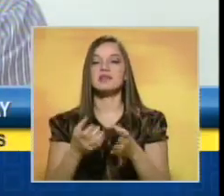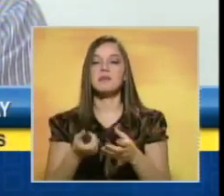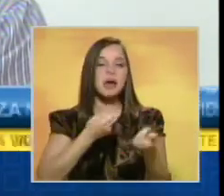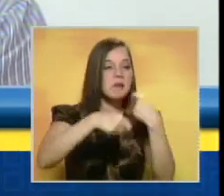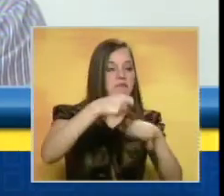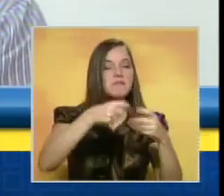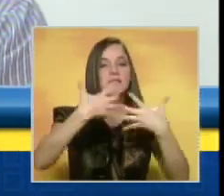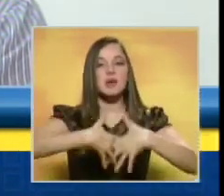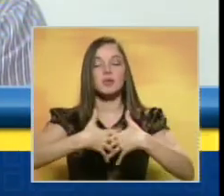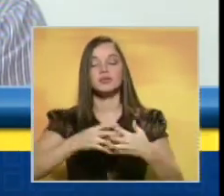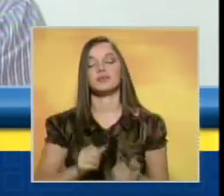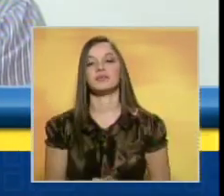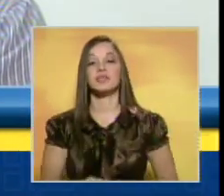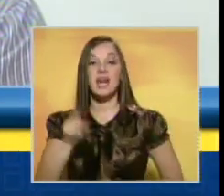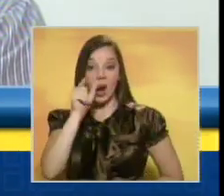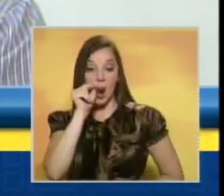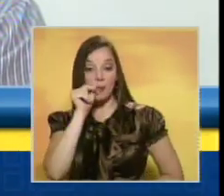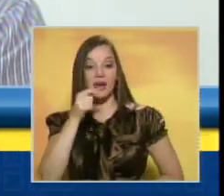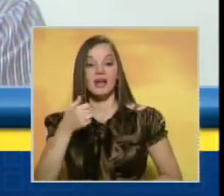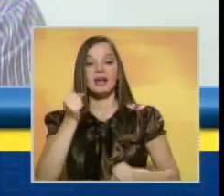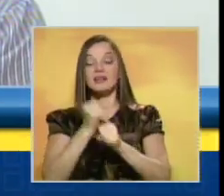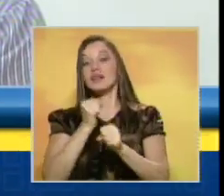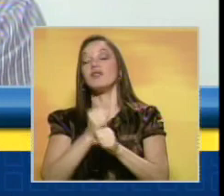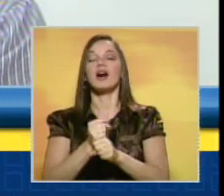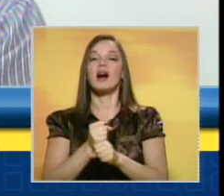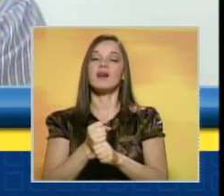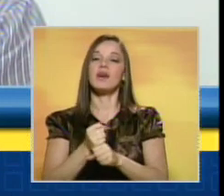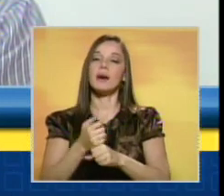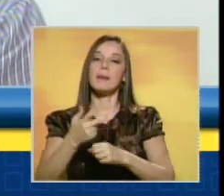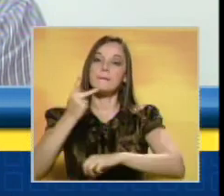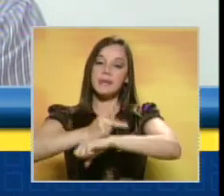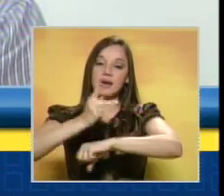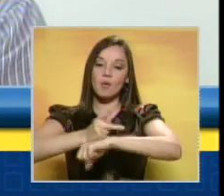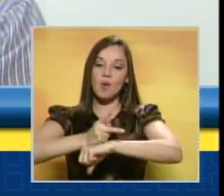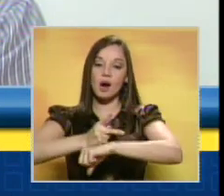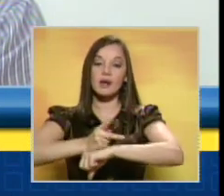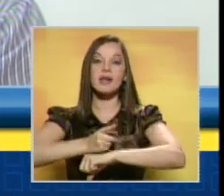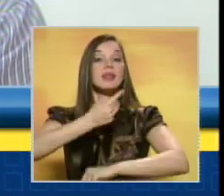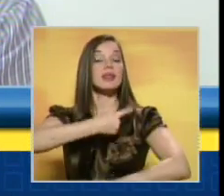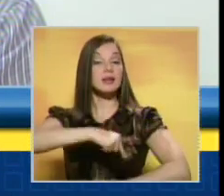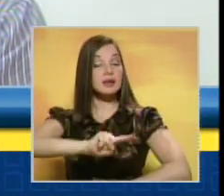negocios. En Paraguay tenía una empresa llamada